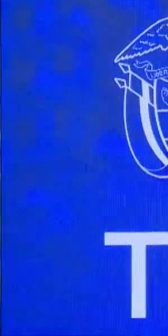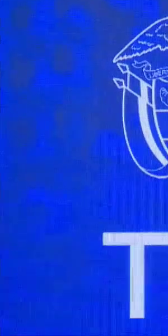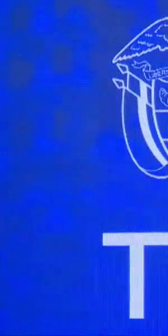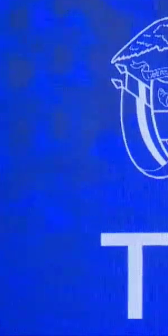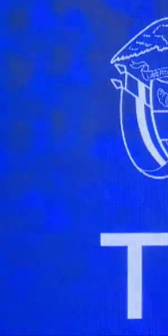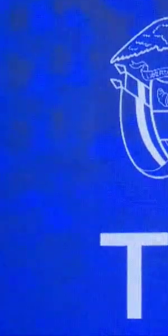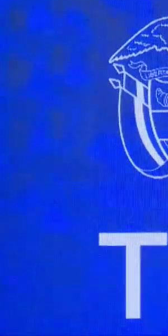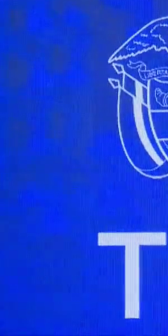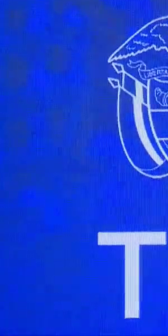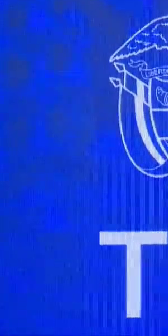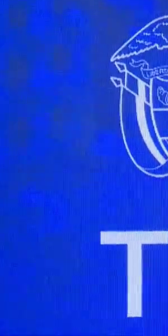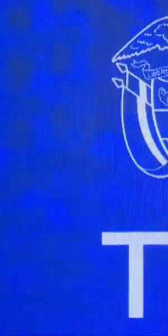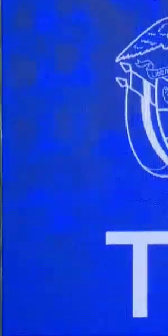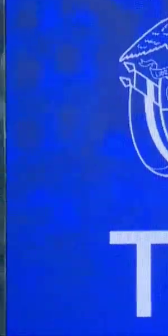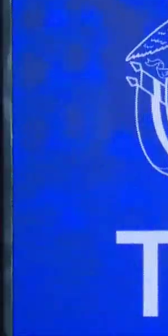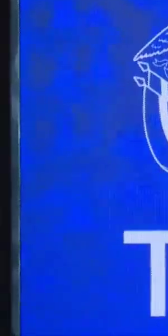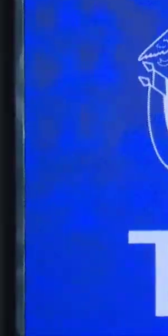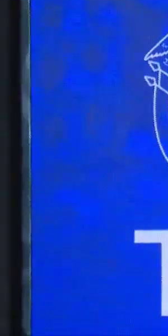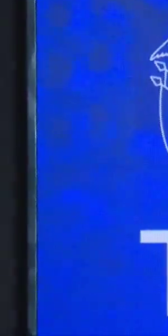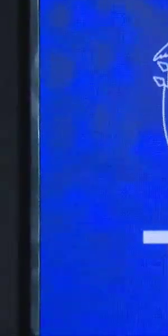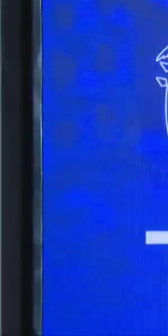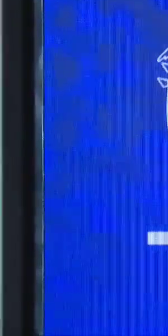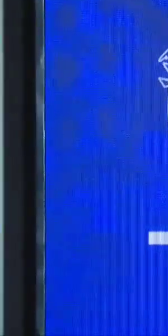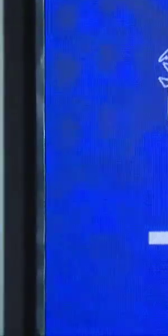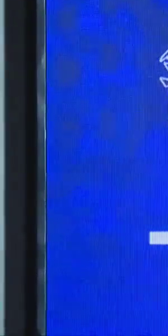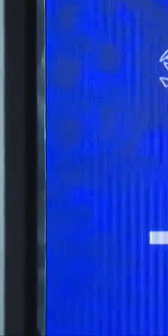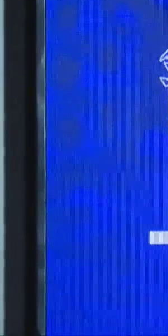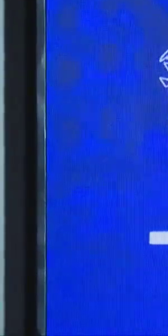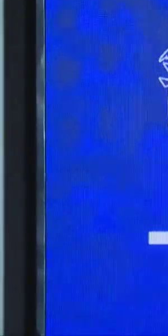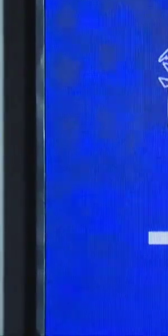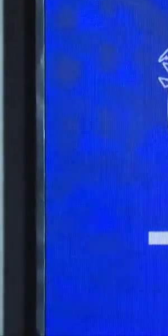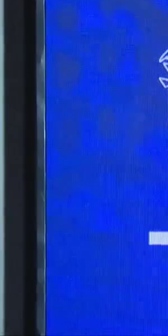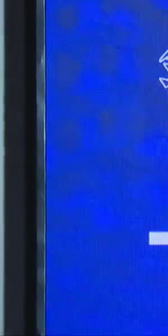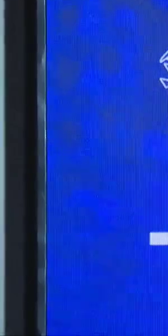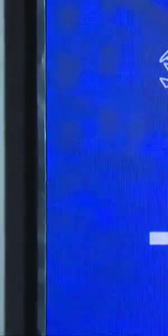a, queremos tener toda esta información y toda esta estructura